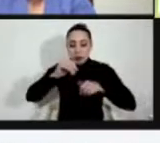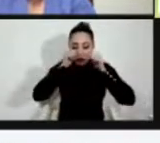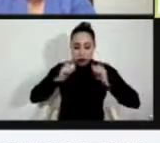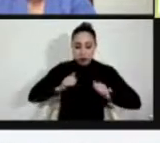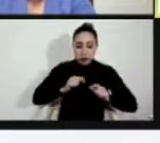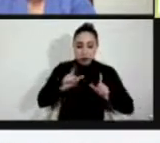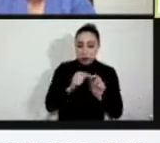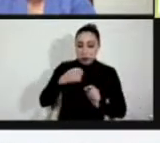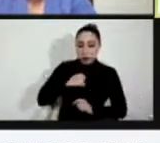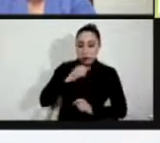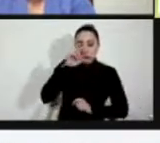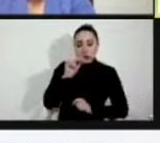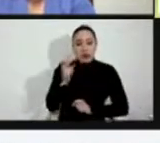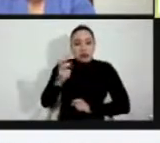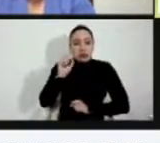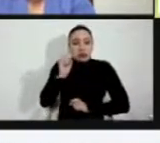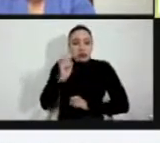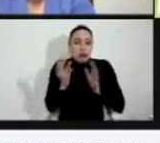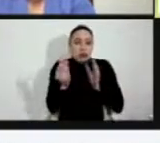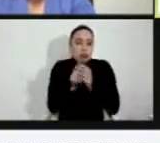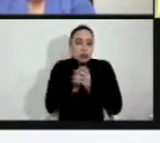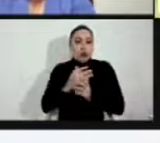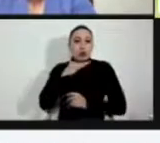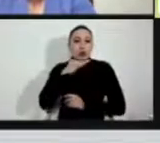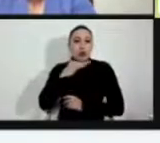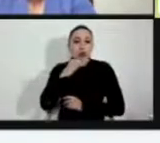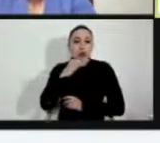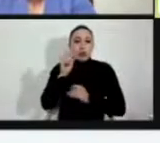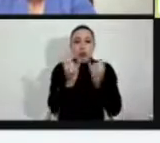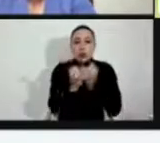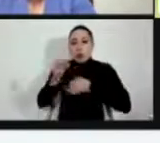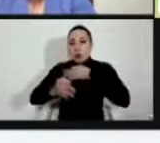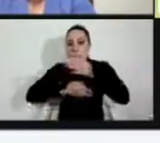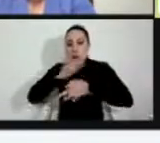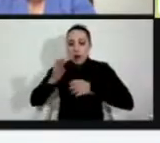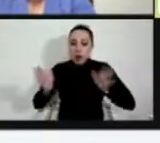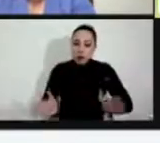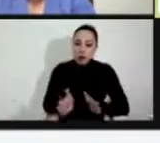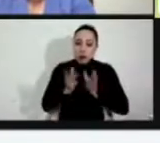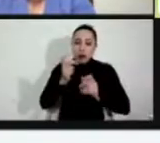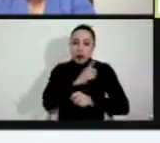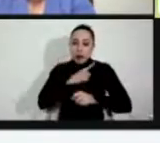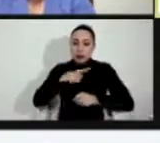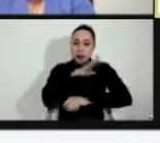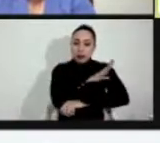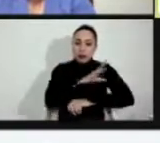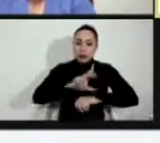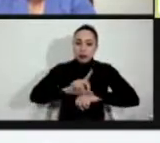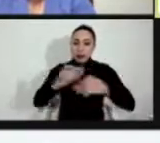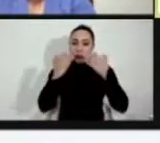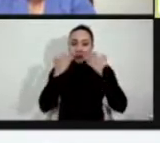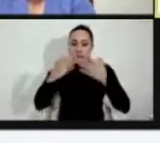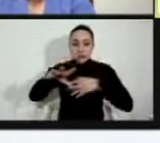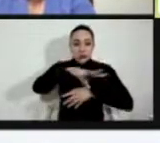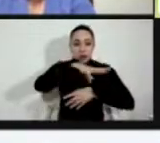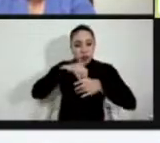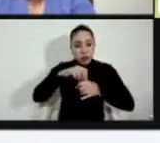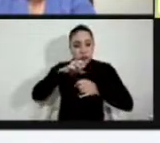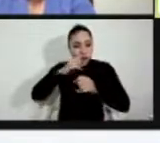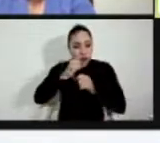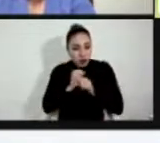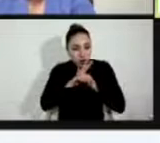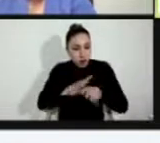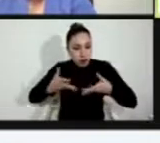los principios de austeridad, honradez, transparencia y rendición de cuentas, estableciendo la obligación que todas las personas servidoras públicas tienen